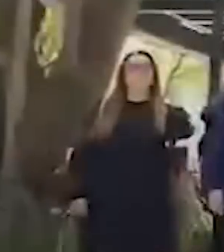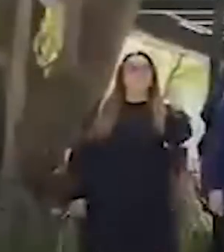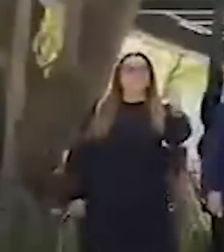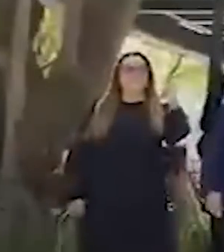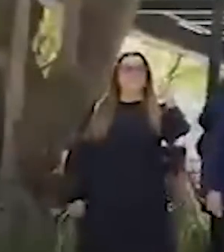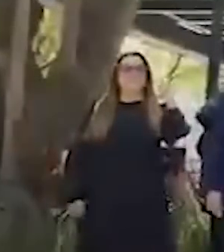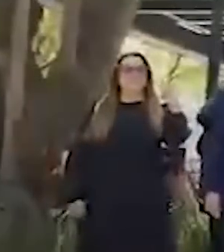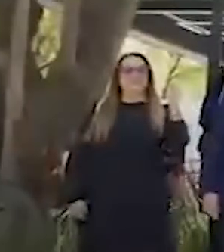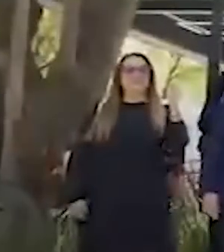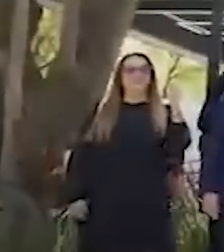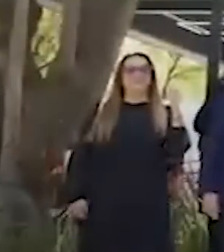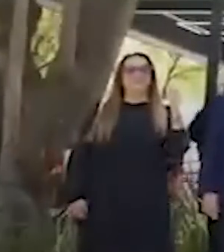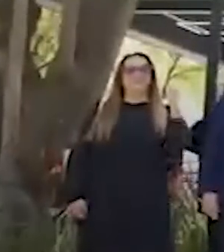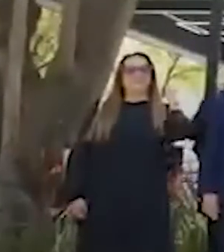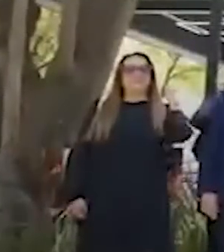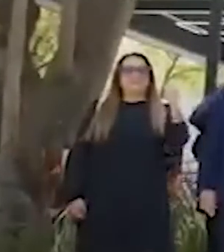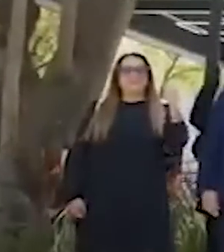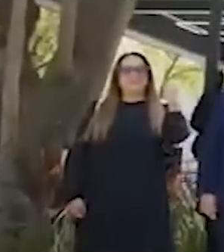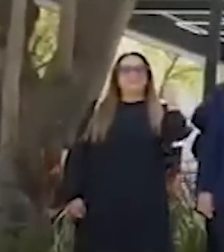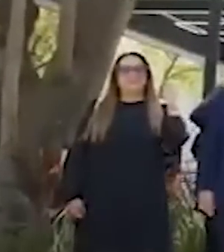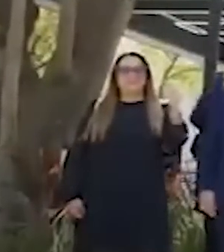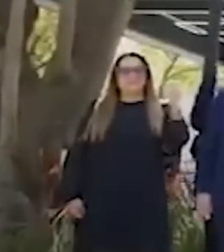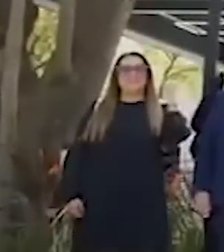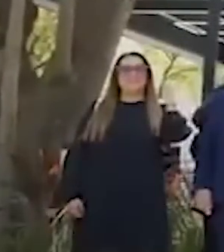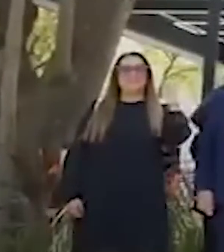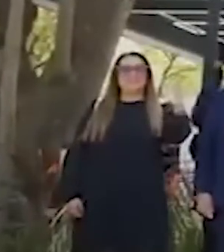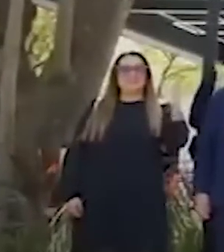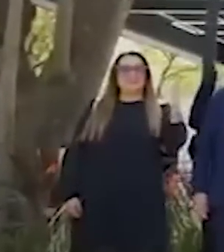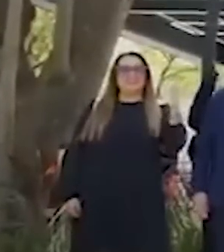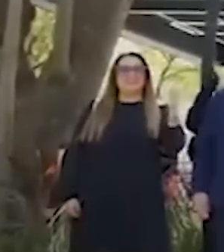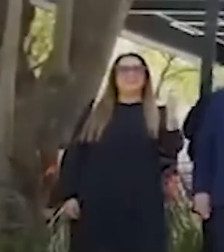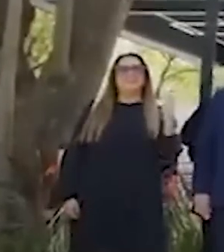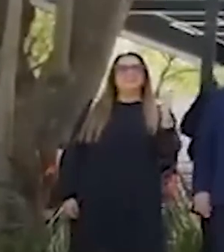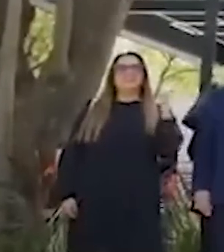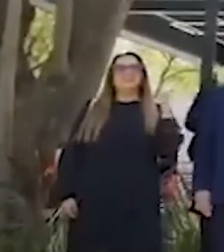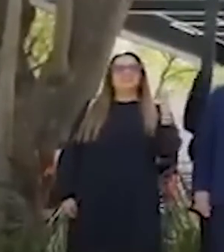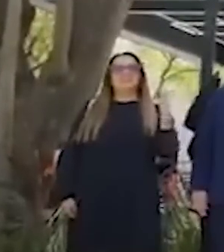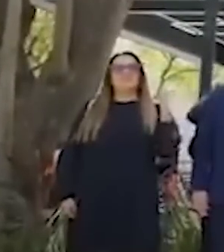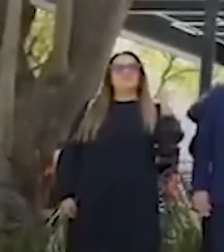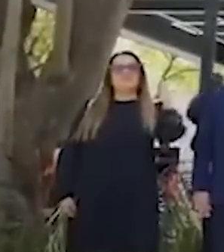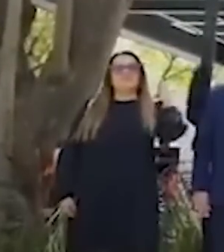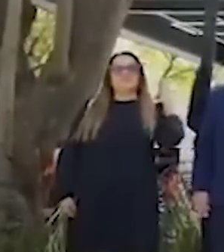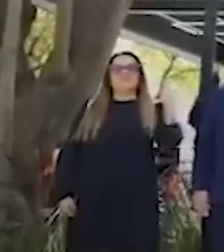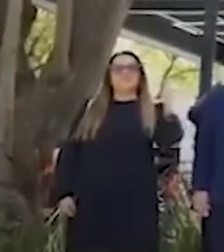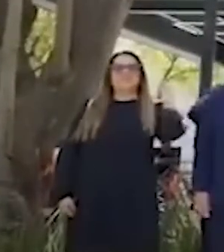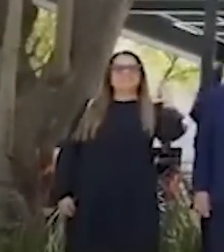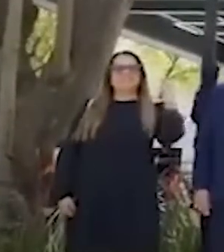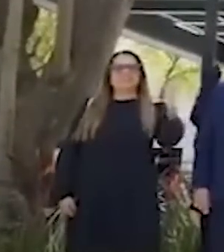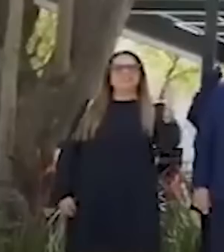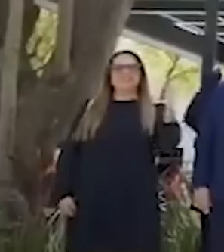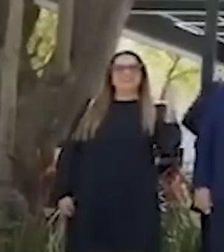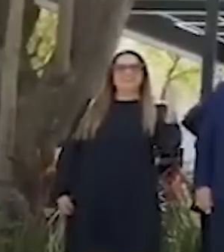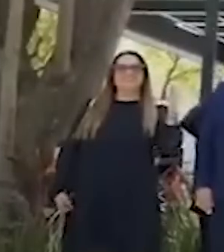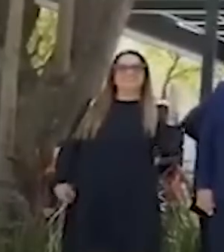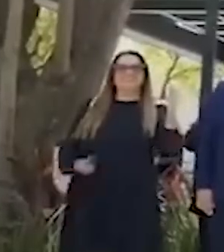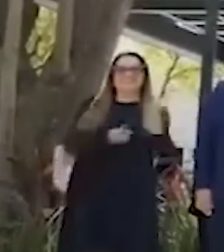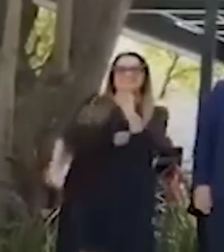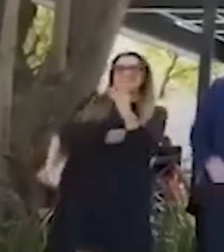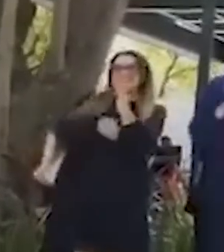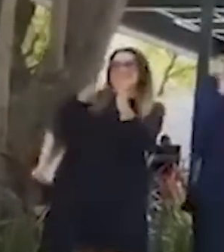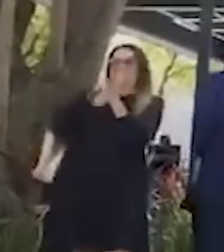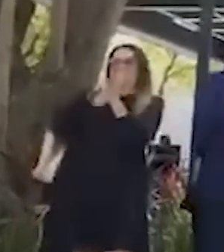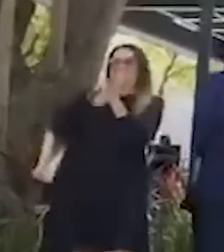¡Libres, dignos y humanos! ¡Libres, dignos y humanos! ¡Somos Rosario Castellanos!